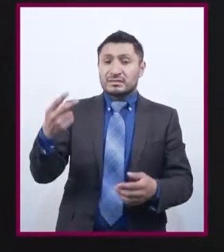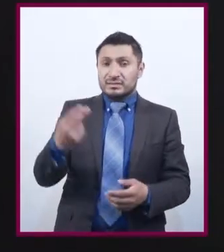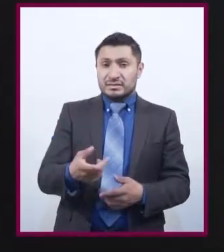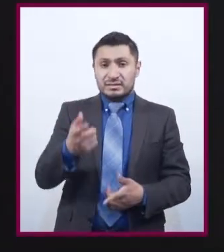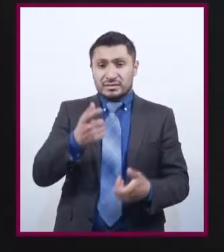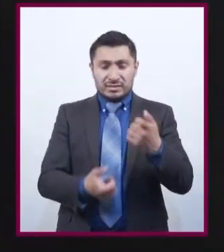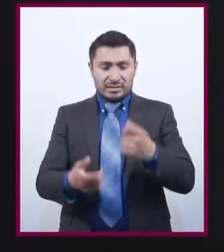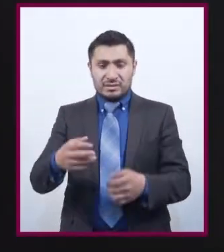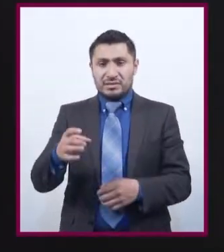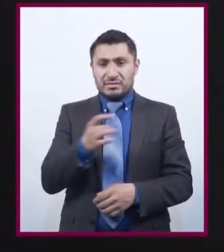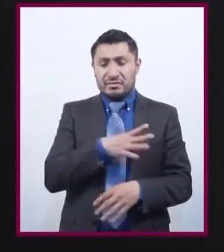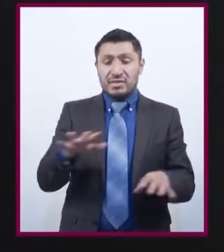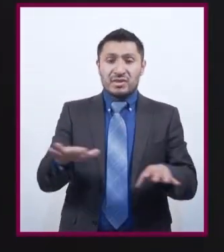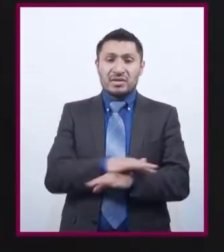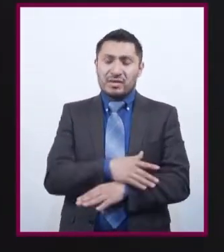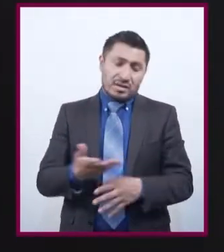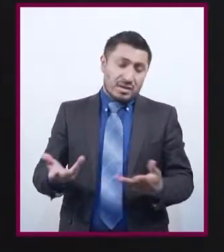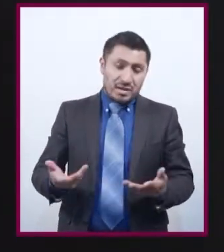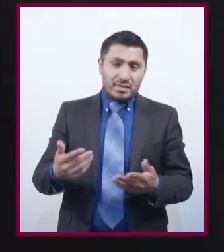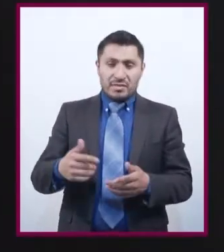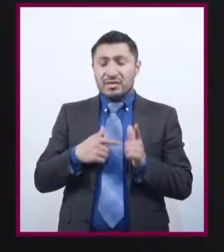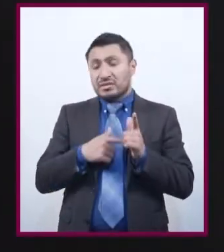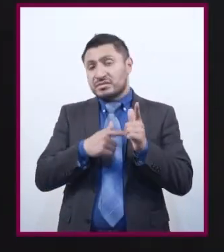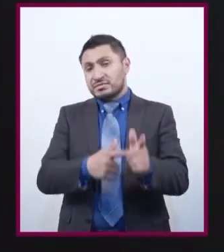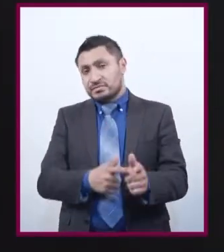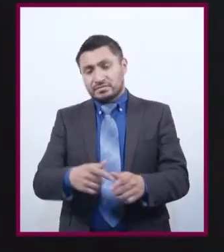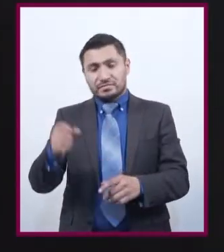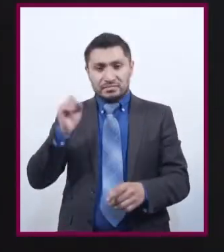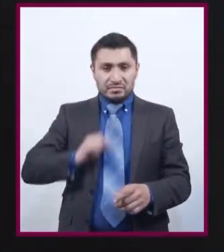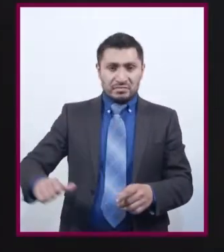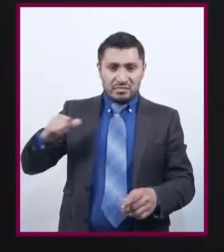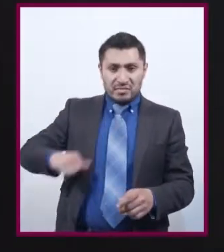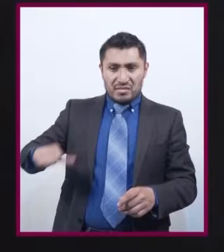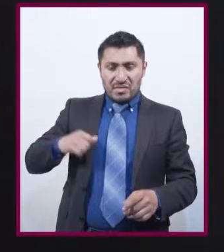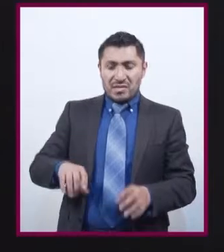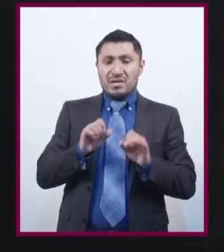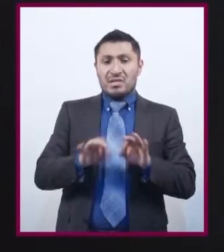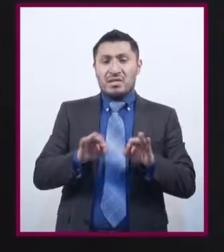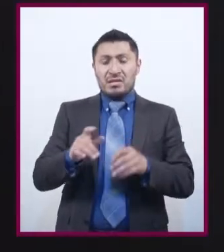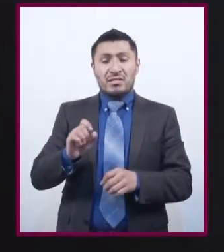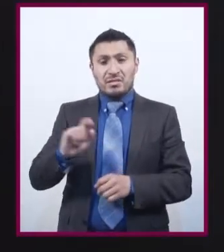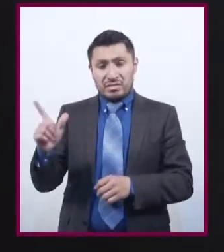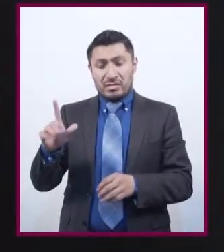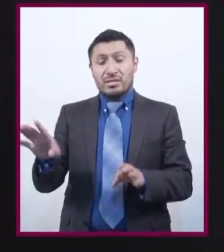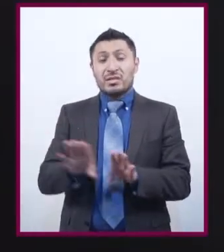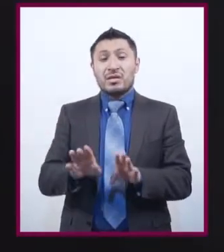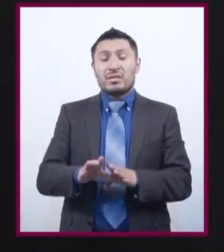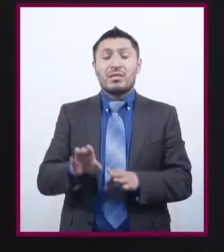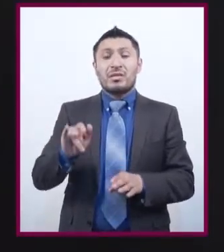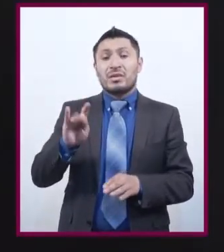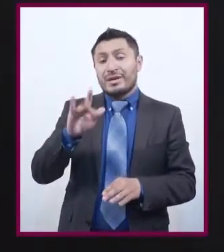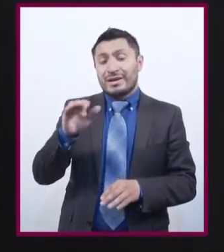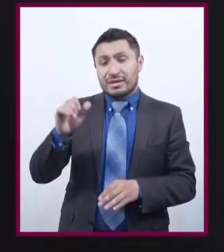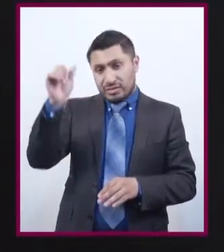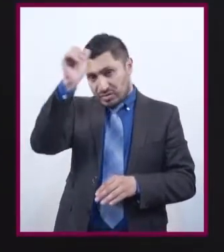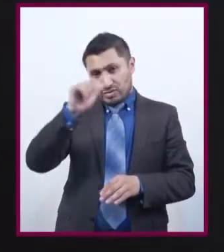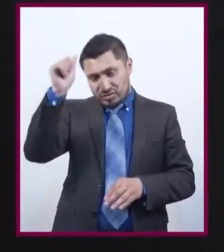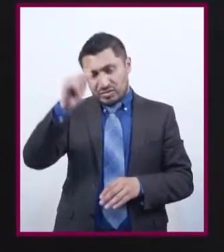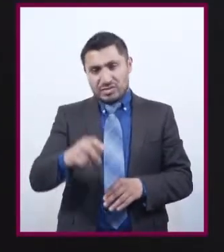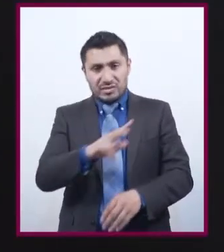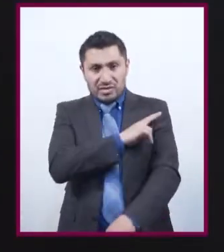económica y temerosa a los cambios presentes y futuros dio continuidad a viejos oficios y profesiones como botica